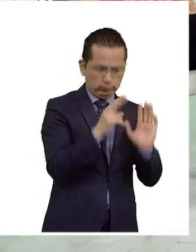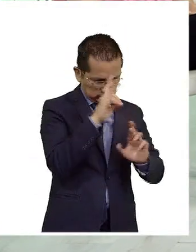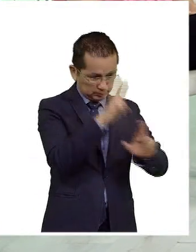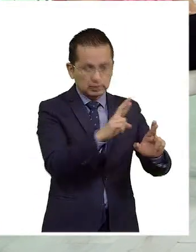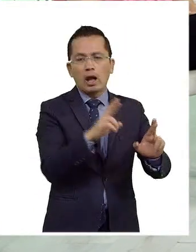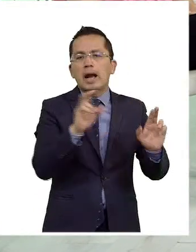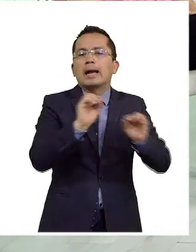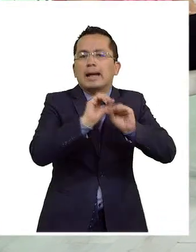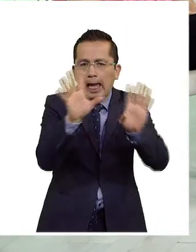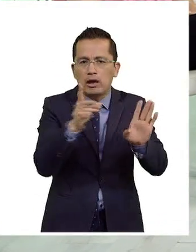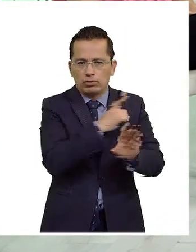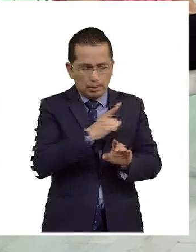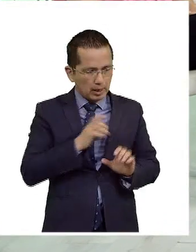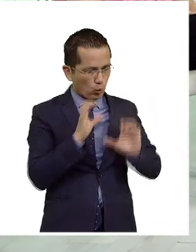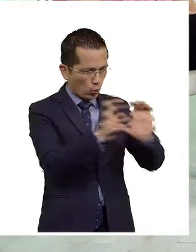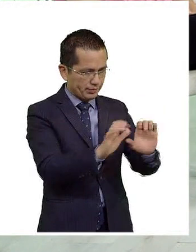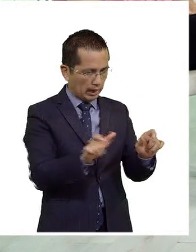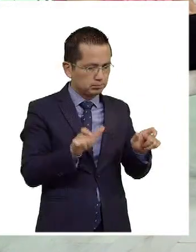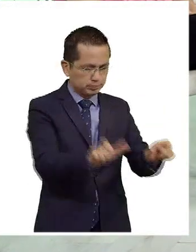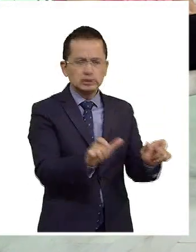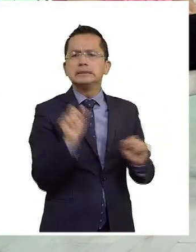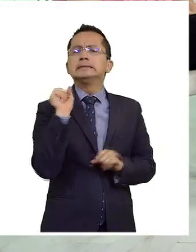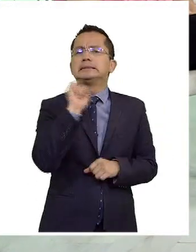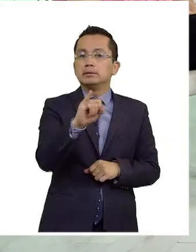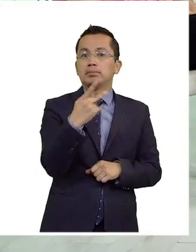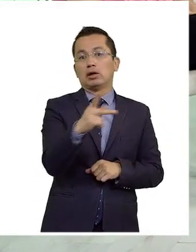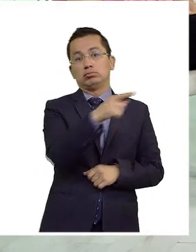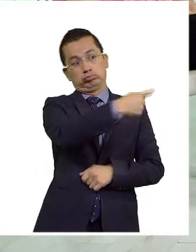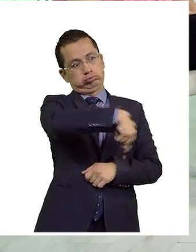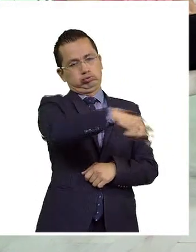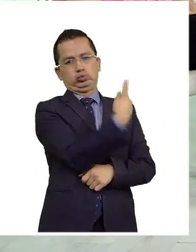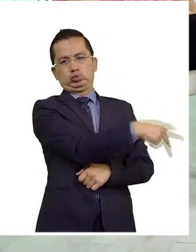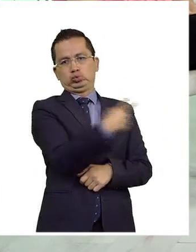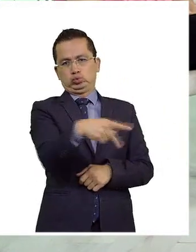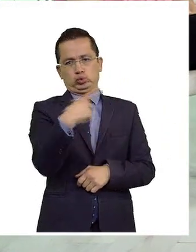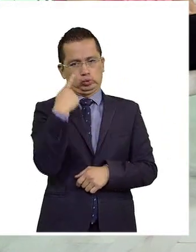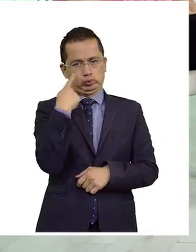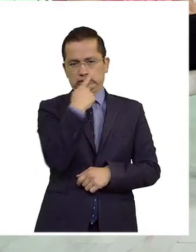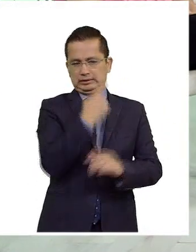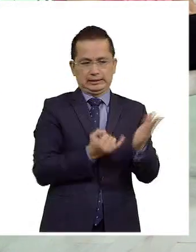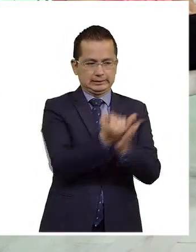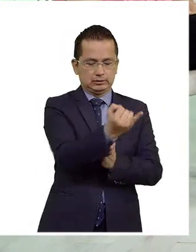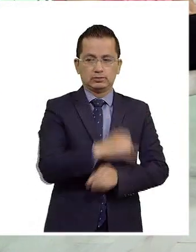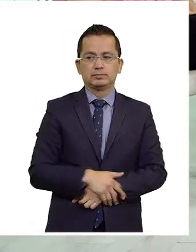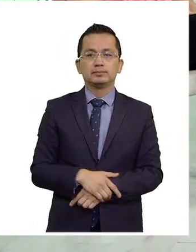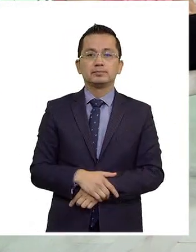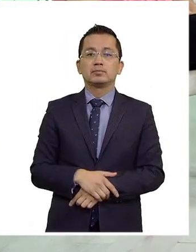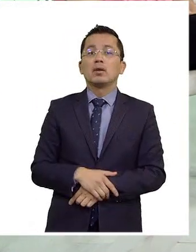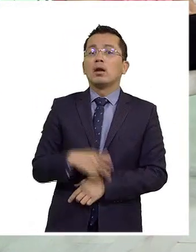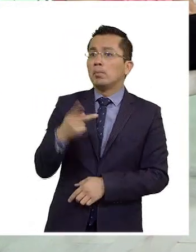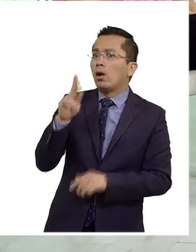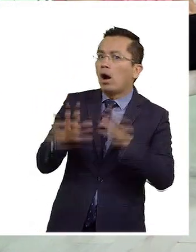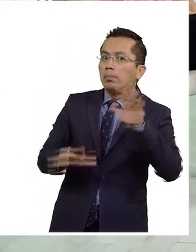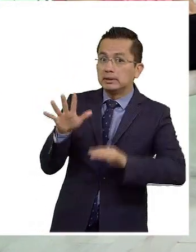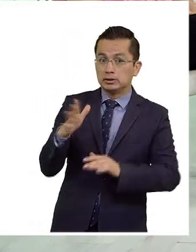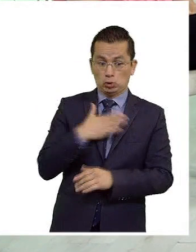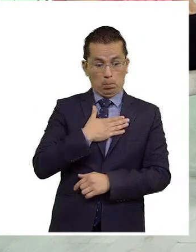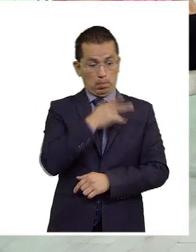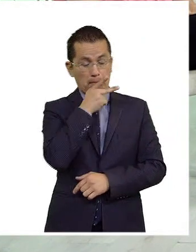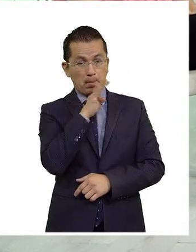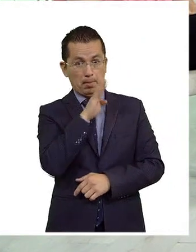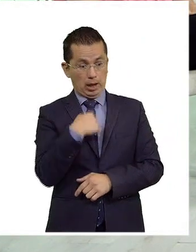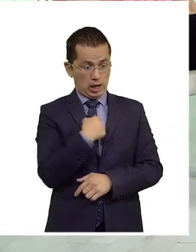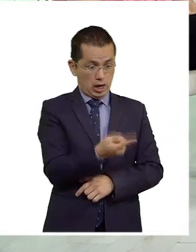decisiones sobre ellos, ¿no? Sí, y a veces que son, por ejemplo, no es papá ni mamá, a veces es un primo, la abuelita, claro, de quien menos se lo esperan, puede